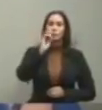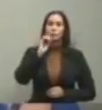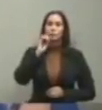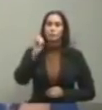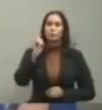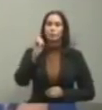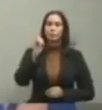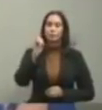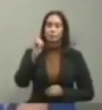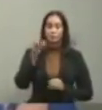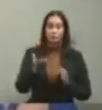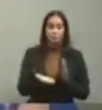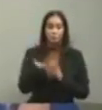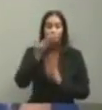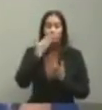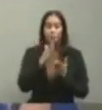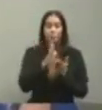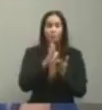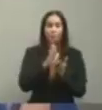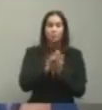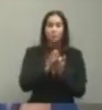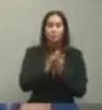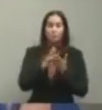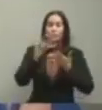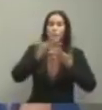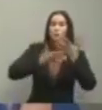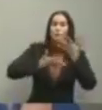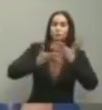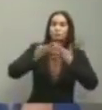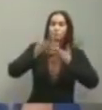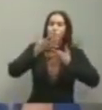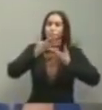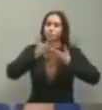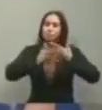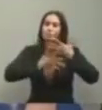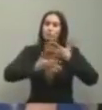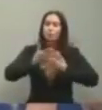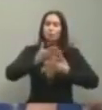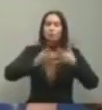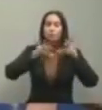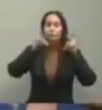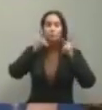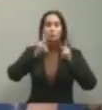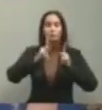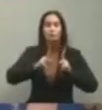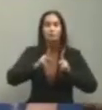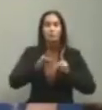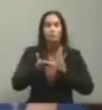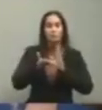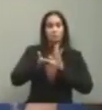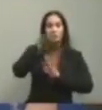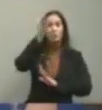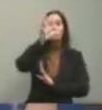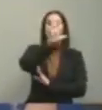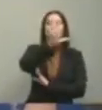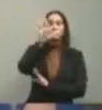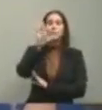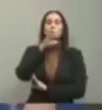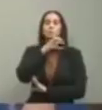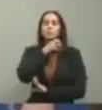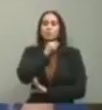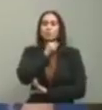la etapa de gravedad está asociada a pacientes en promedio de edad de mayores de 55 años